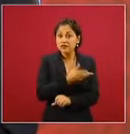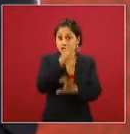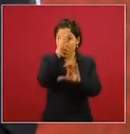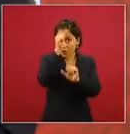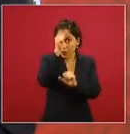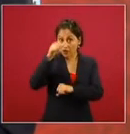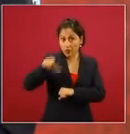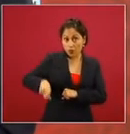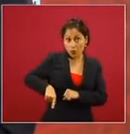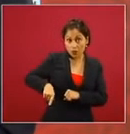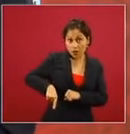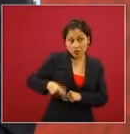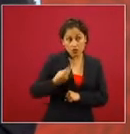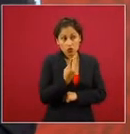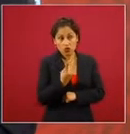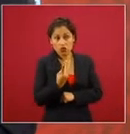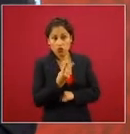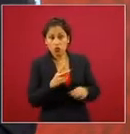gobiernos?